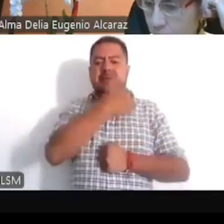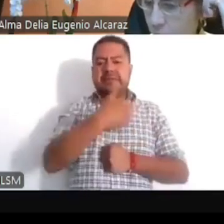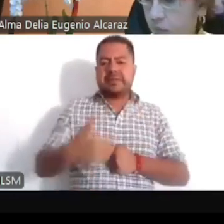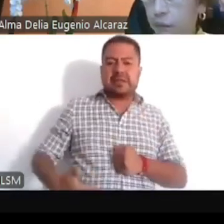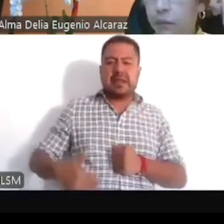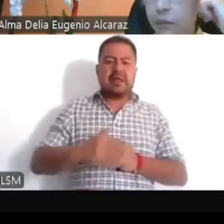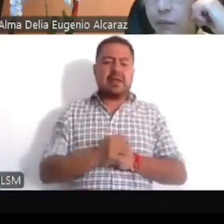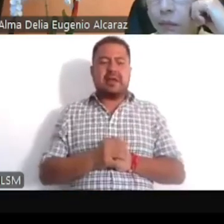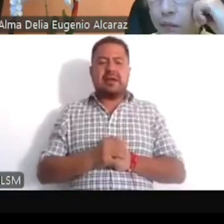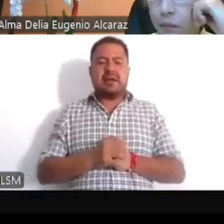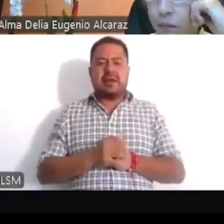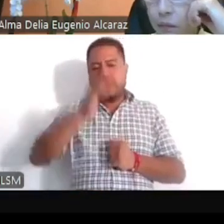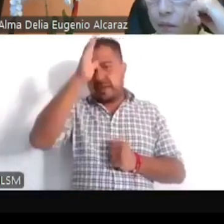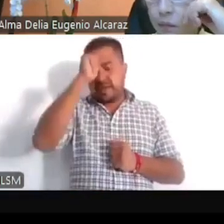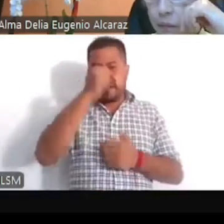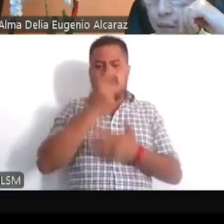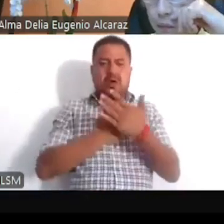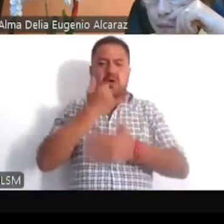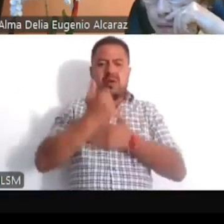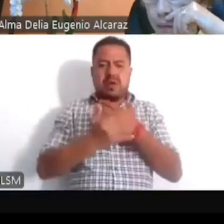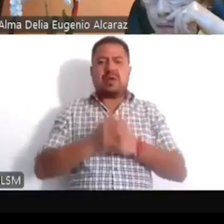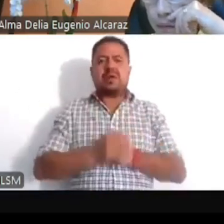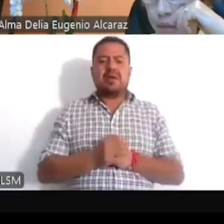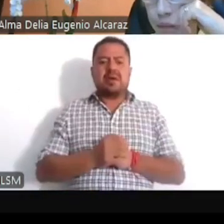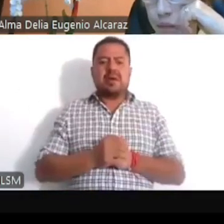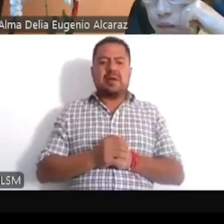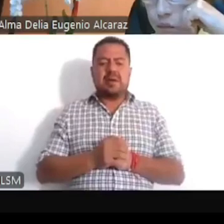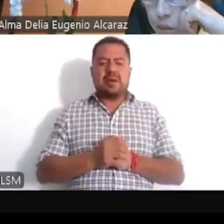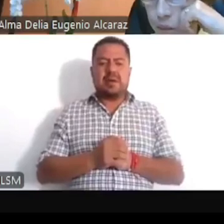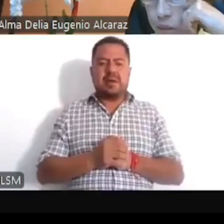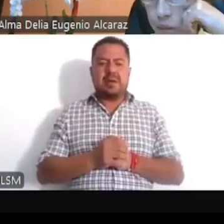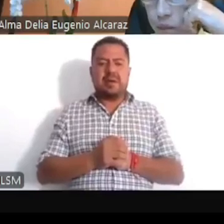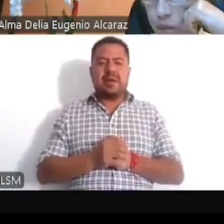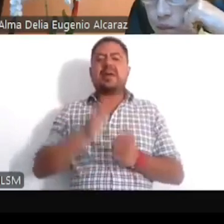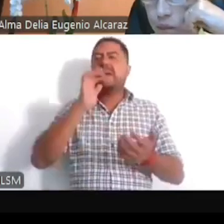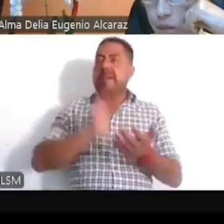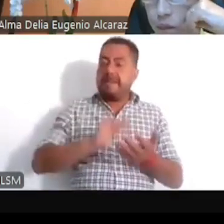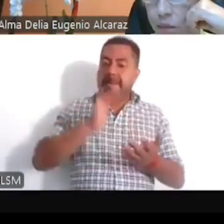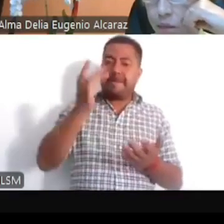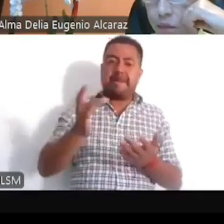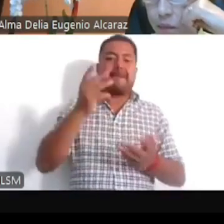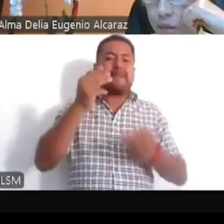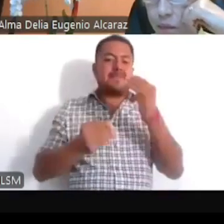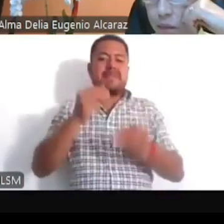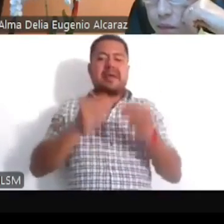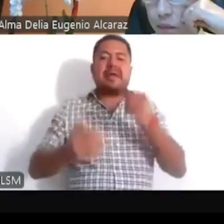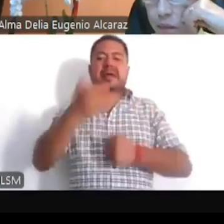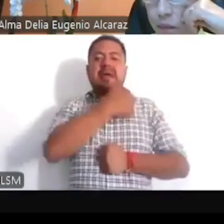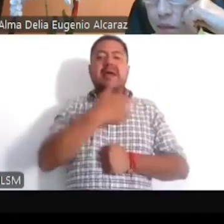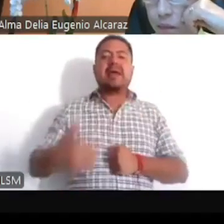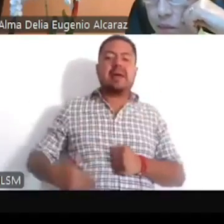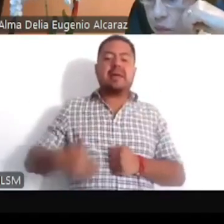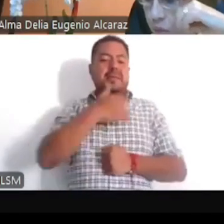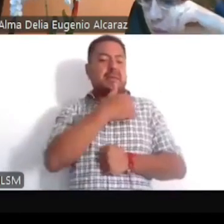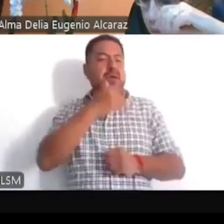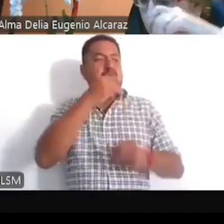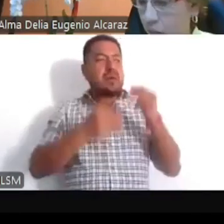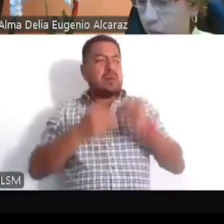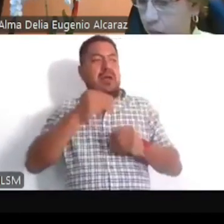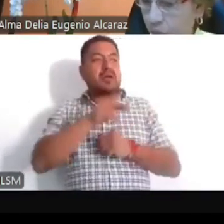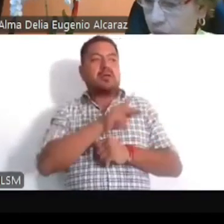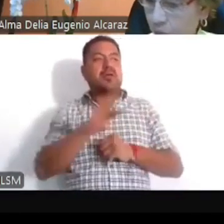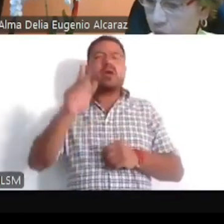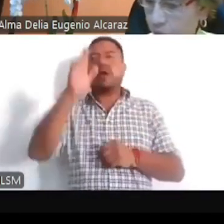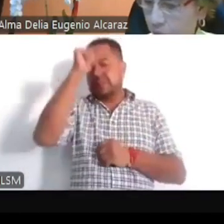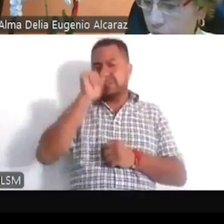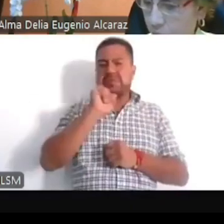chinol a favor del proyecto Gracias magistrada magistrada presidenta magistradas magistrado el proyecto de resolución